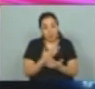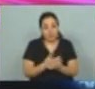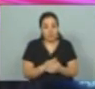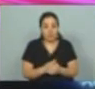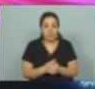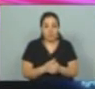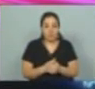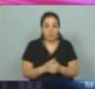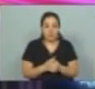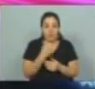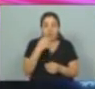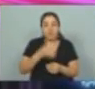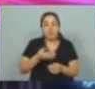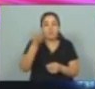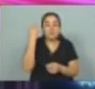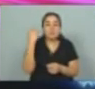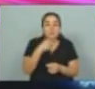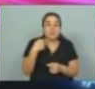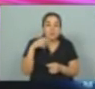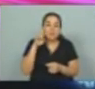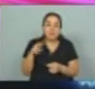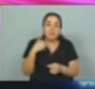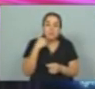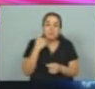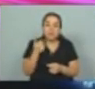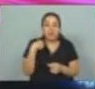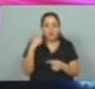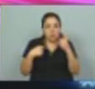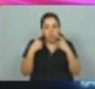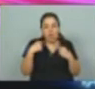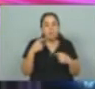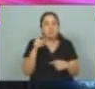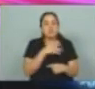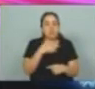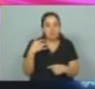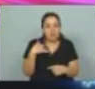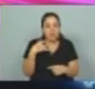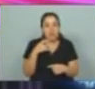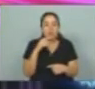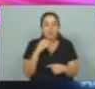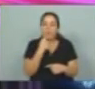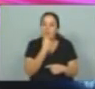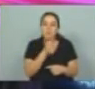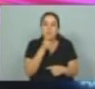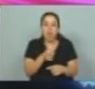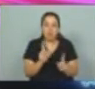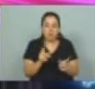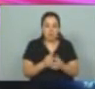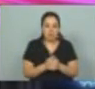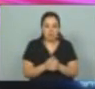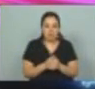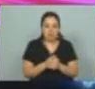Morena llorar porque la madre de esta señora dijo en un momento, las trató de abandonadas. Está grabado